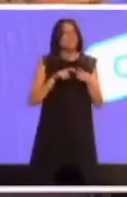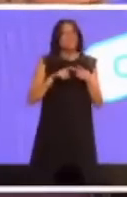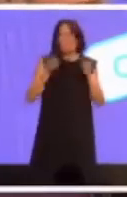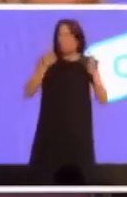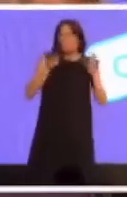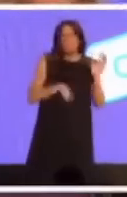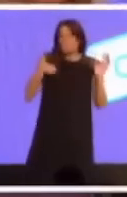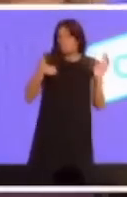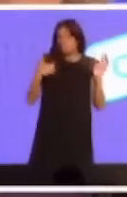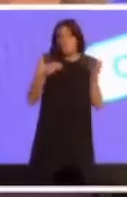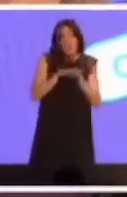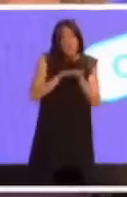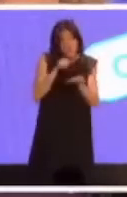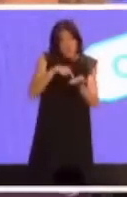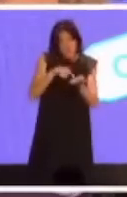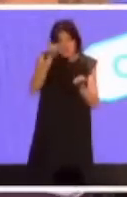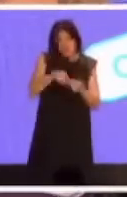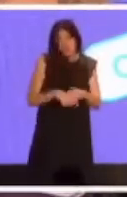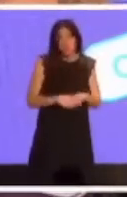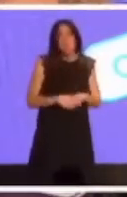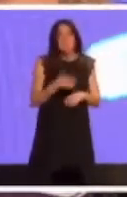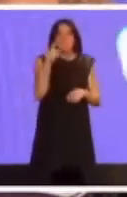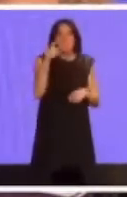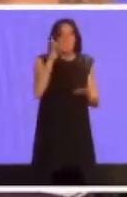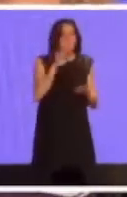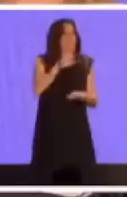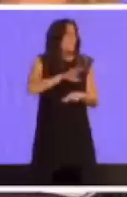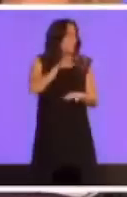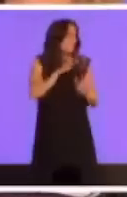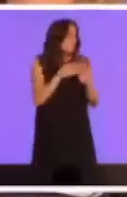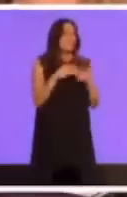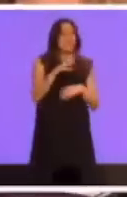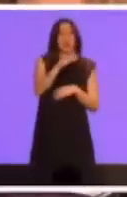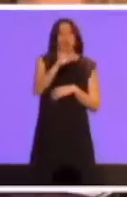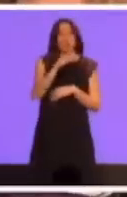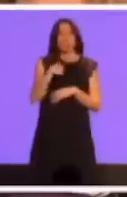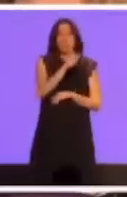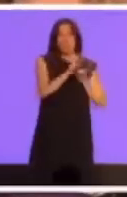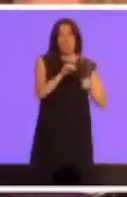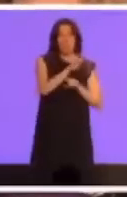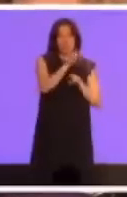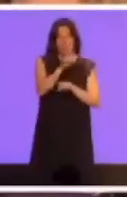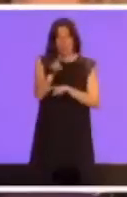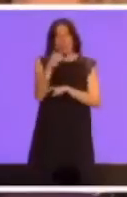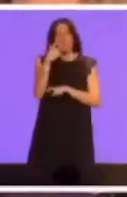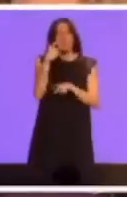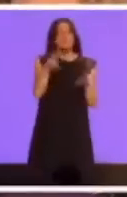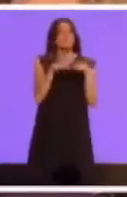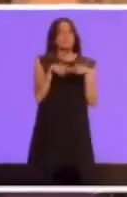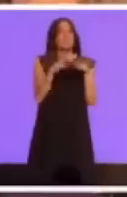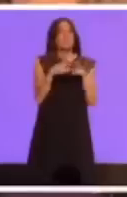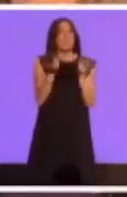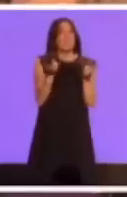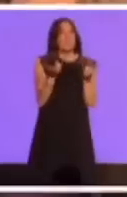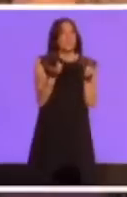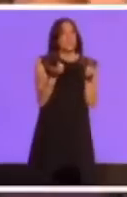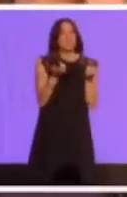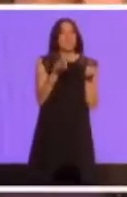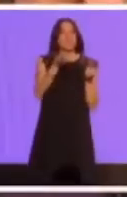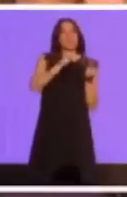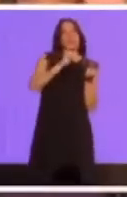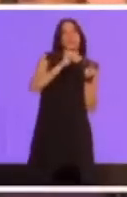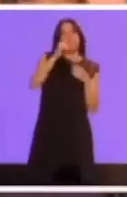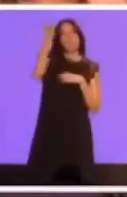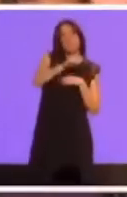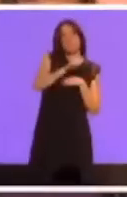Educación fijaros Qué curioso cuando se pregunta en el cis qué piensa nuestra sociedad de cómo tenemos que combatir